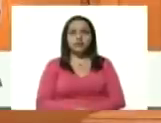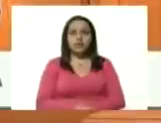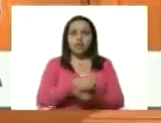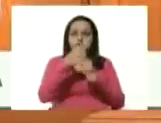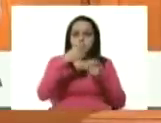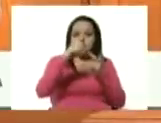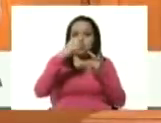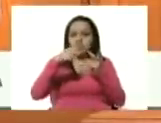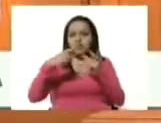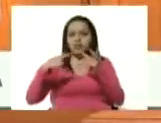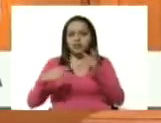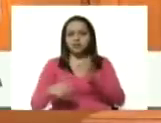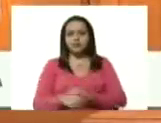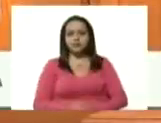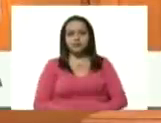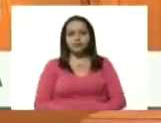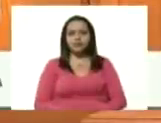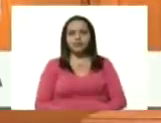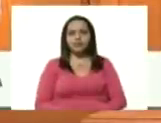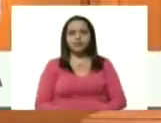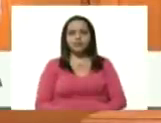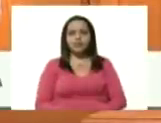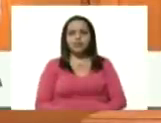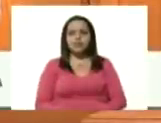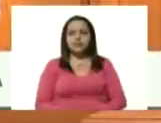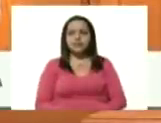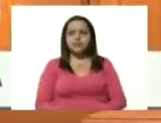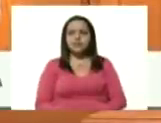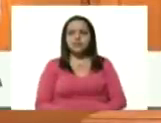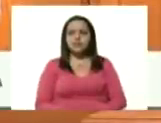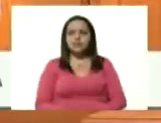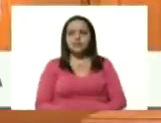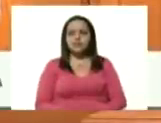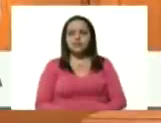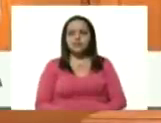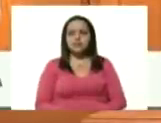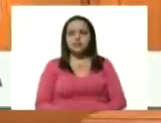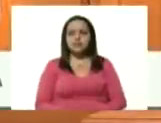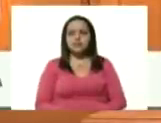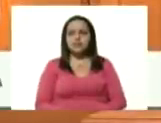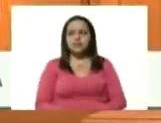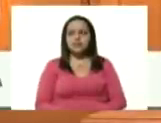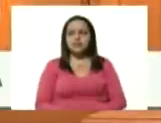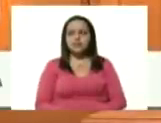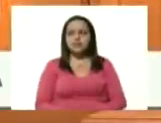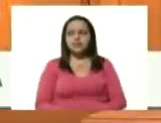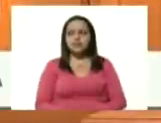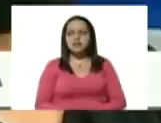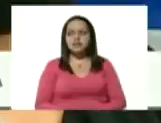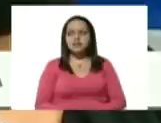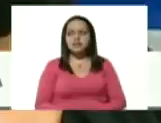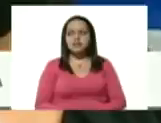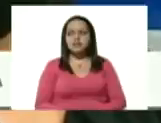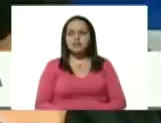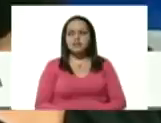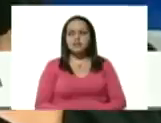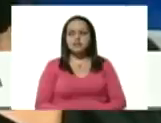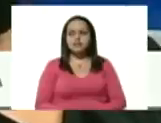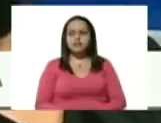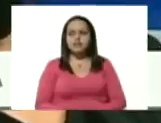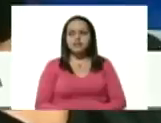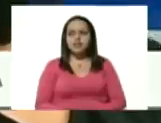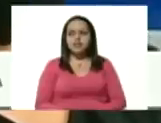Barreto, a Teresa Ovalles, a Marisol Rodríguez y al único